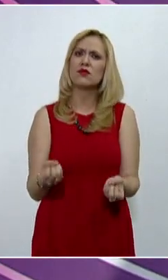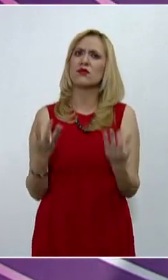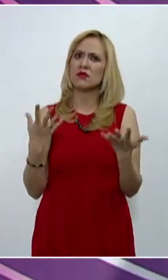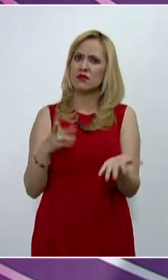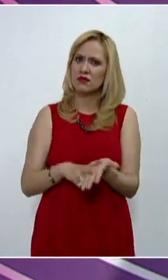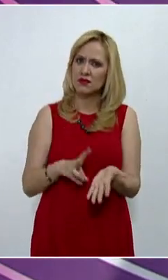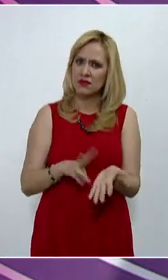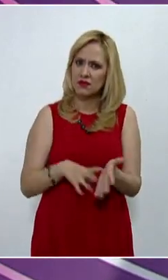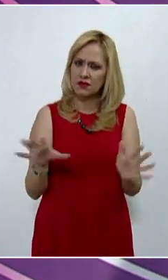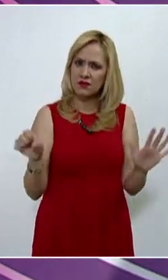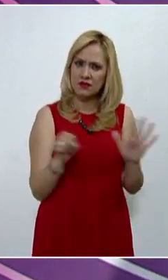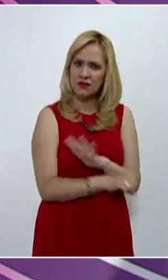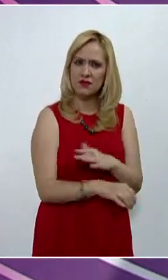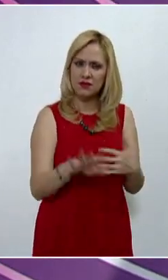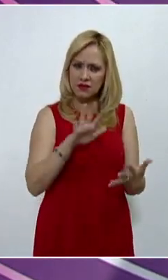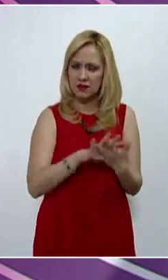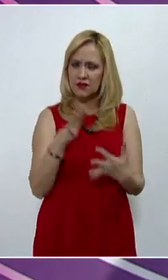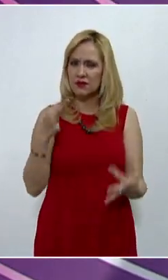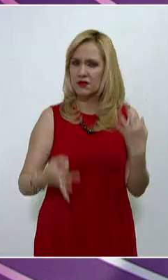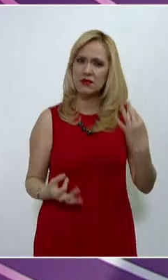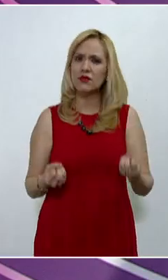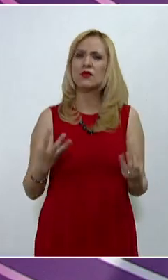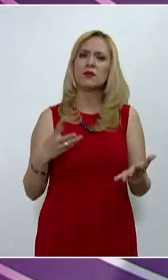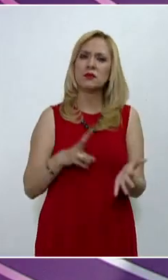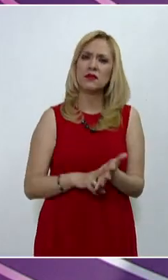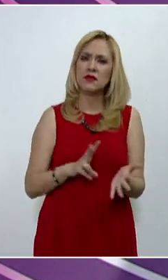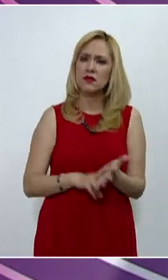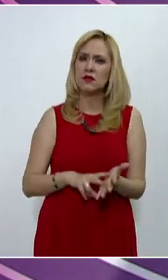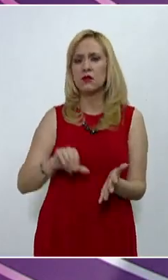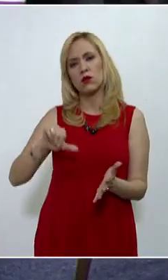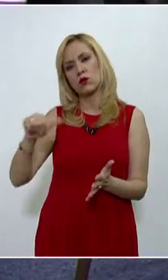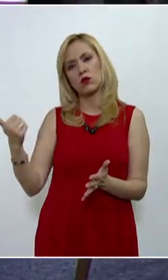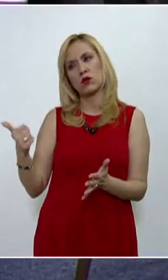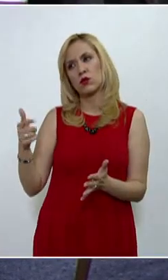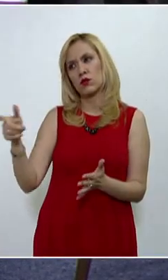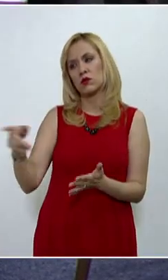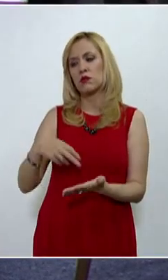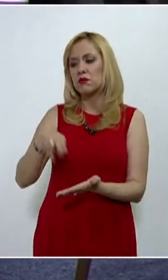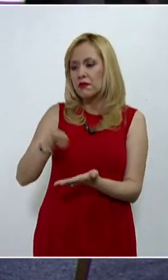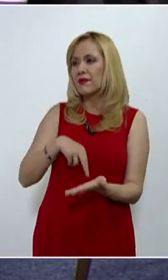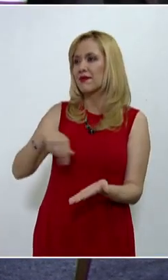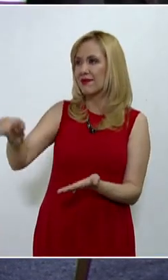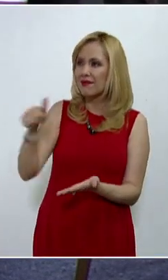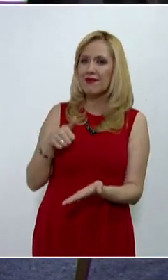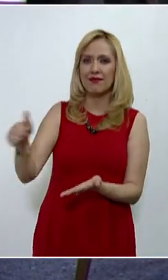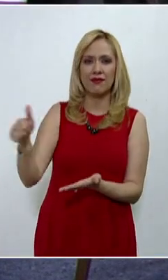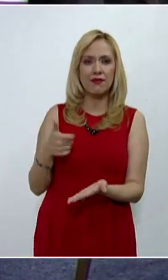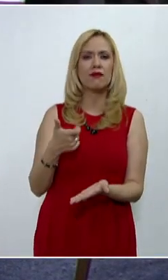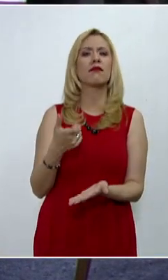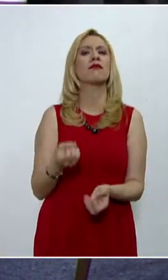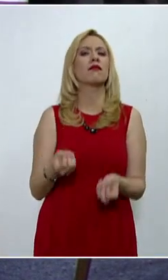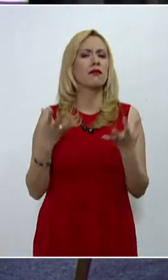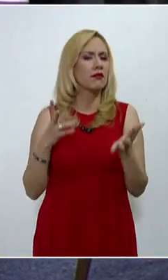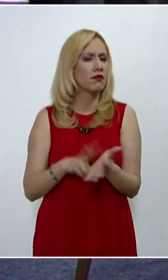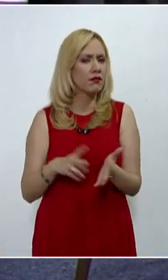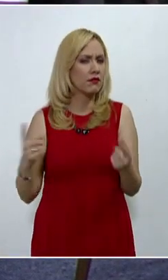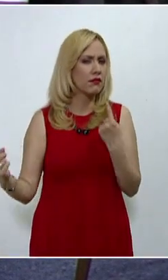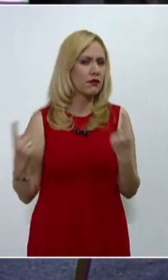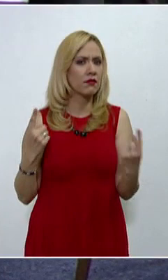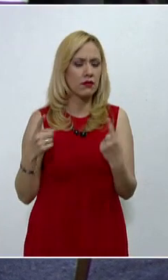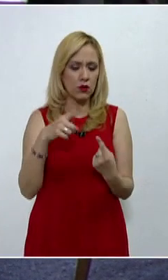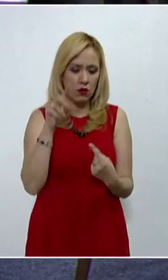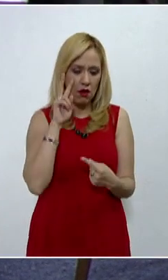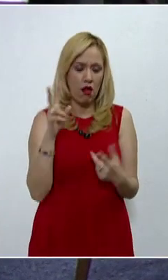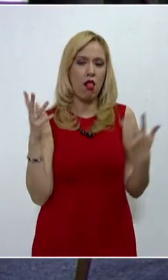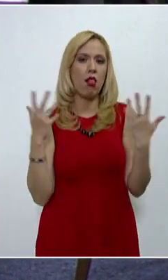la prisión preventiva? ¿Cuánto, en comparación con otras medidas cautelares, creo que también esto debería ser un dato importante para